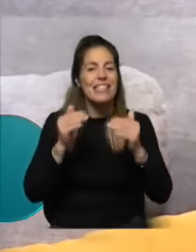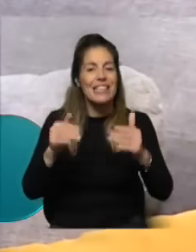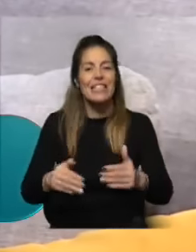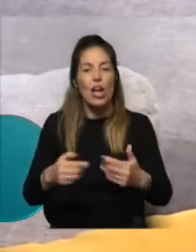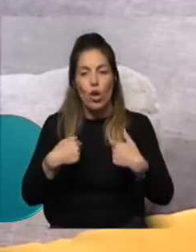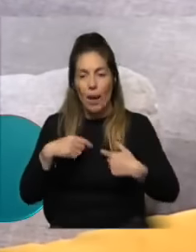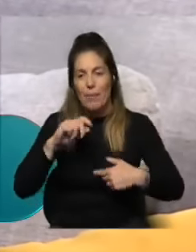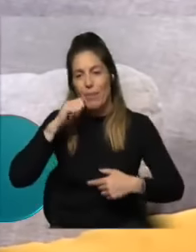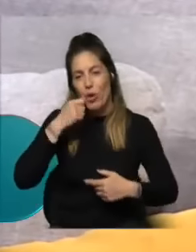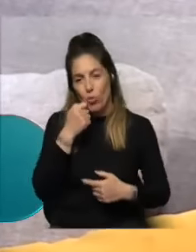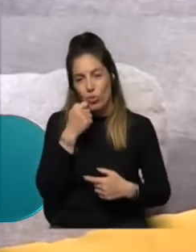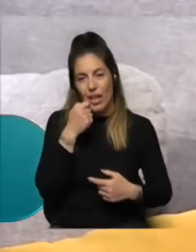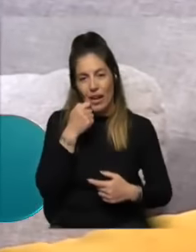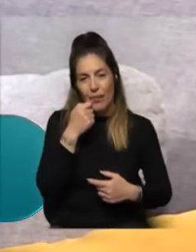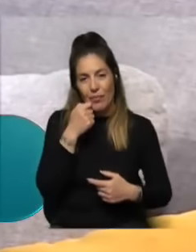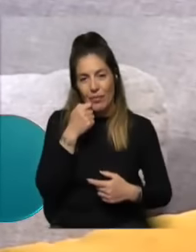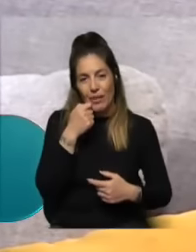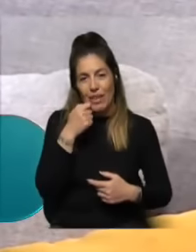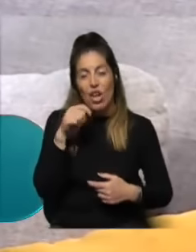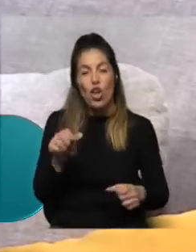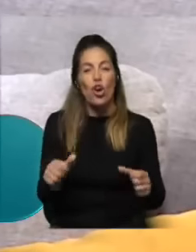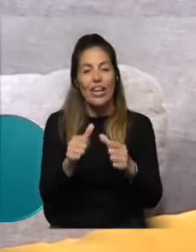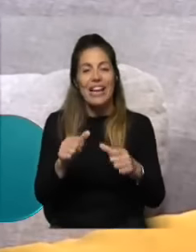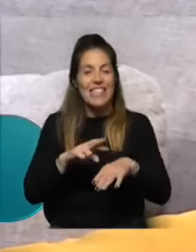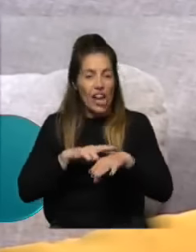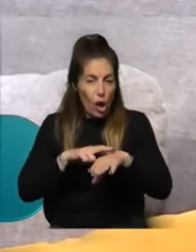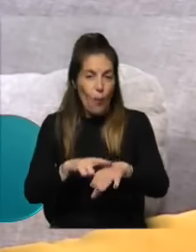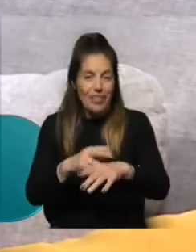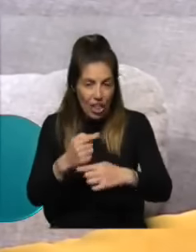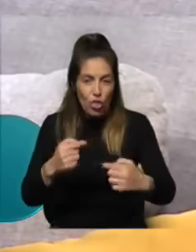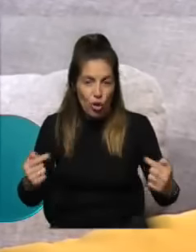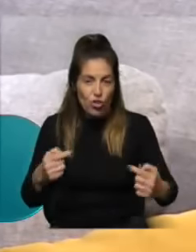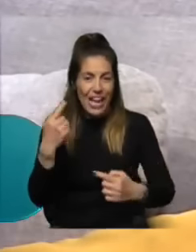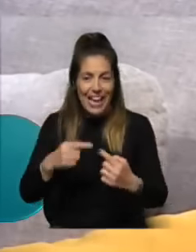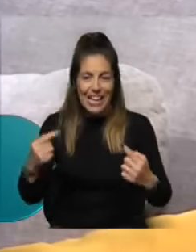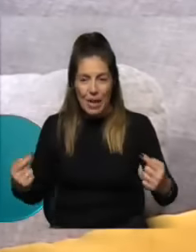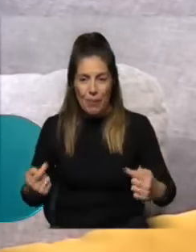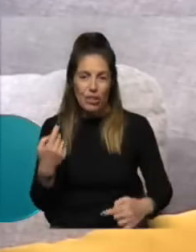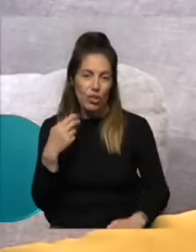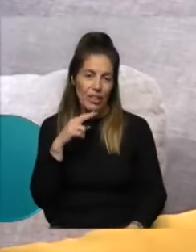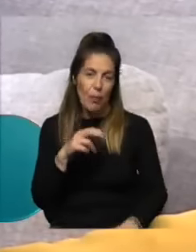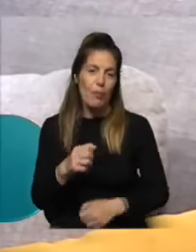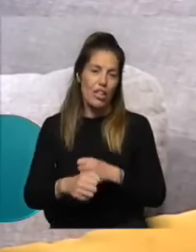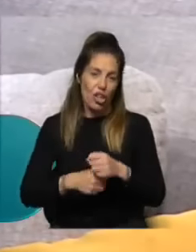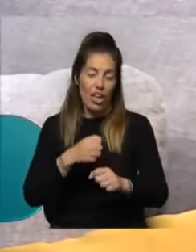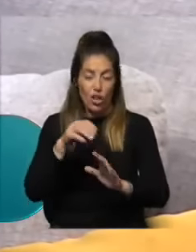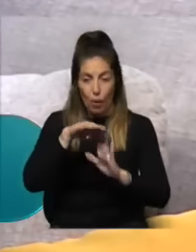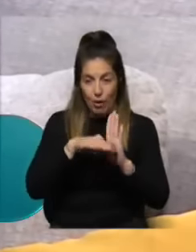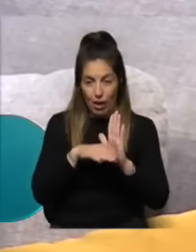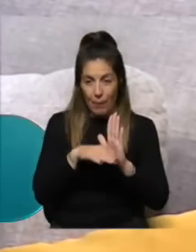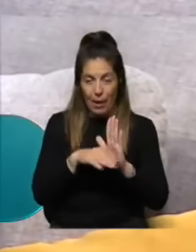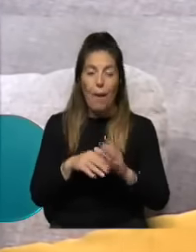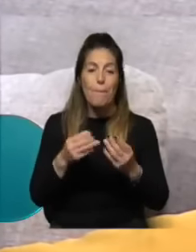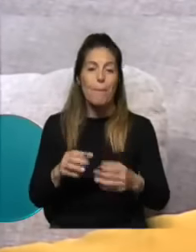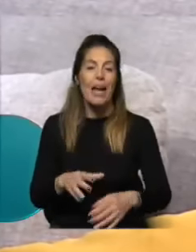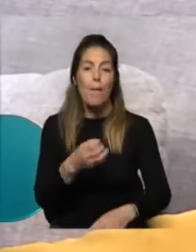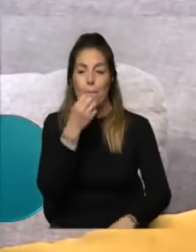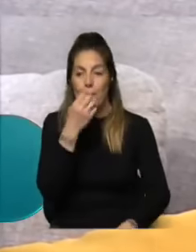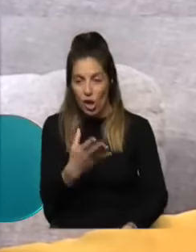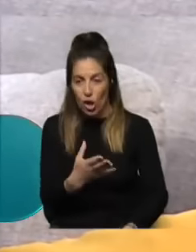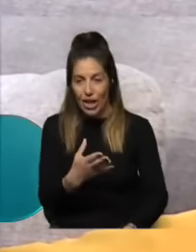gusta, trabaja recomendando elementos que estamos viendo a lo largo del año de los programas para